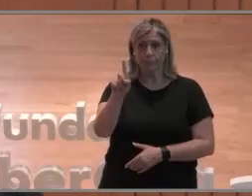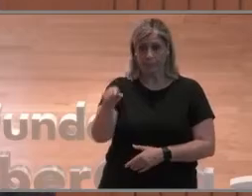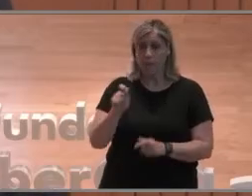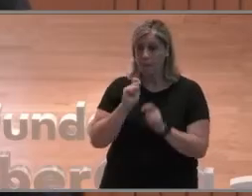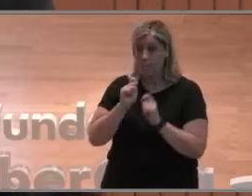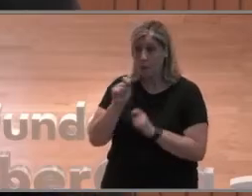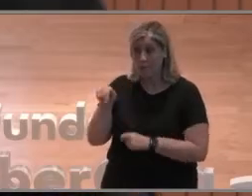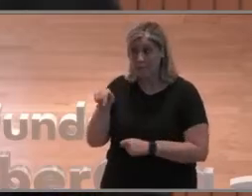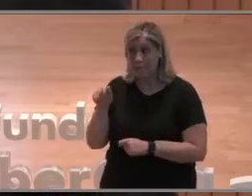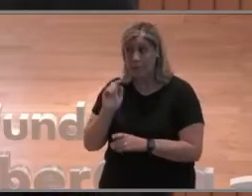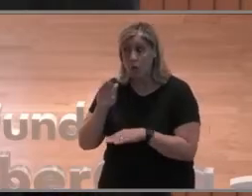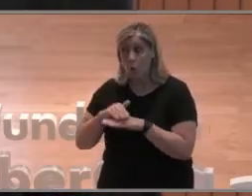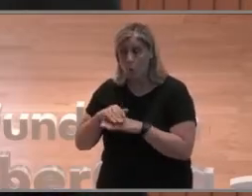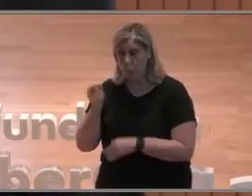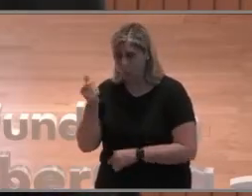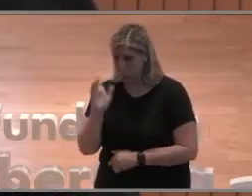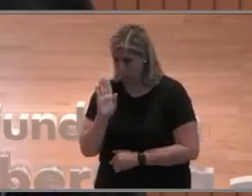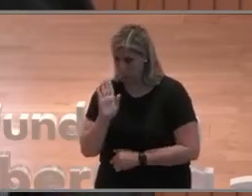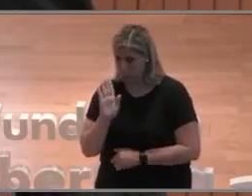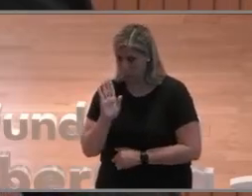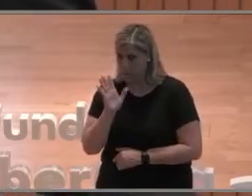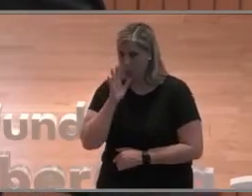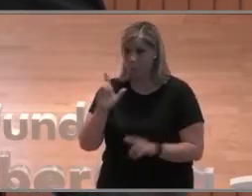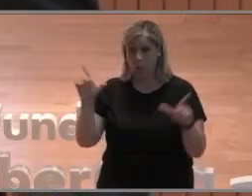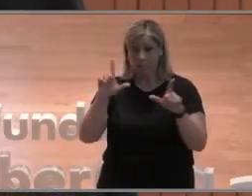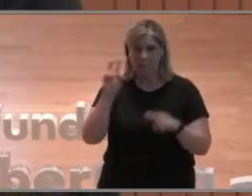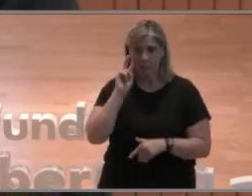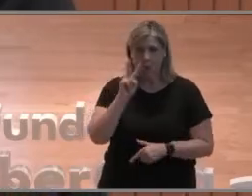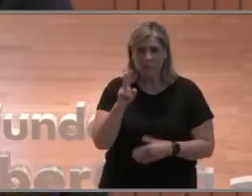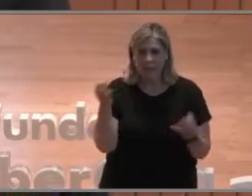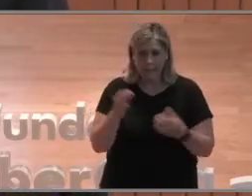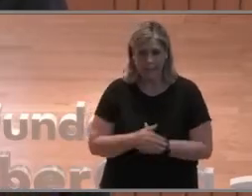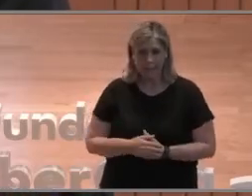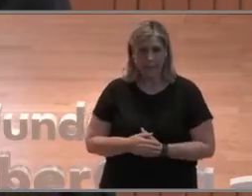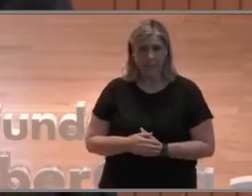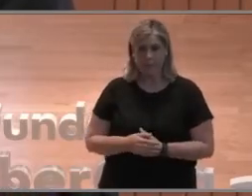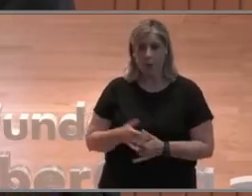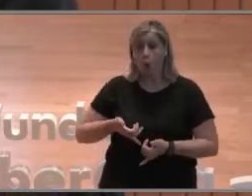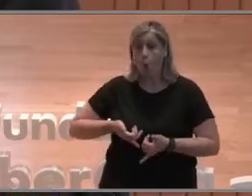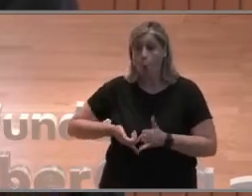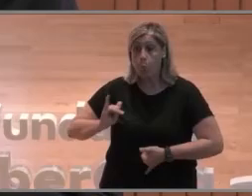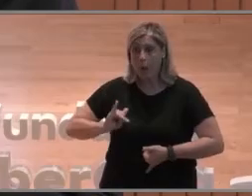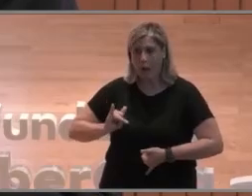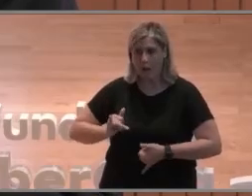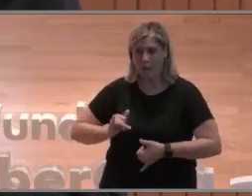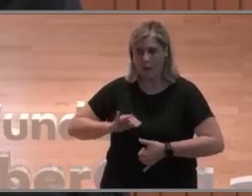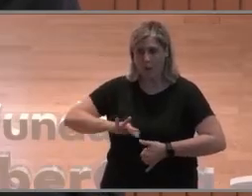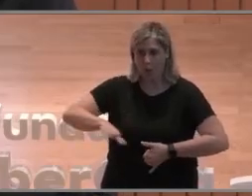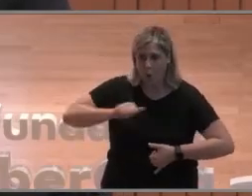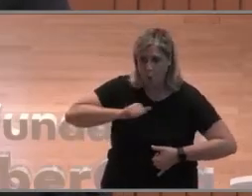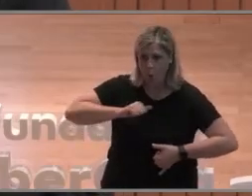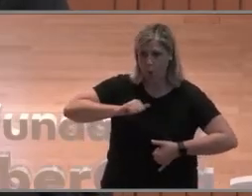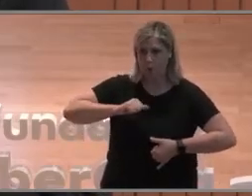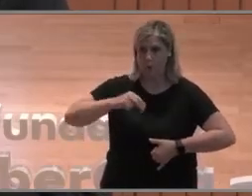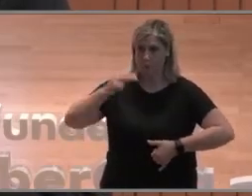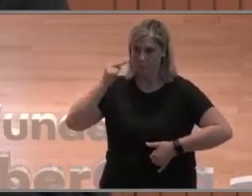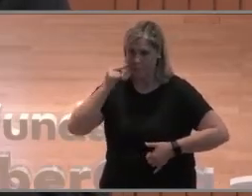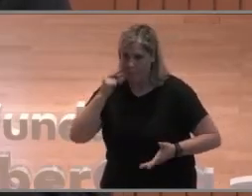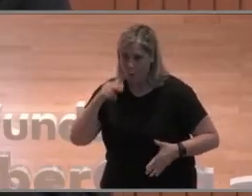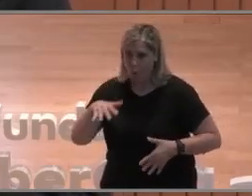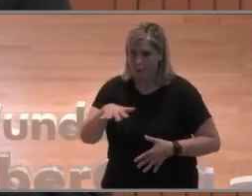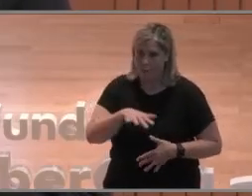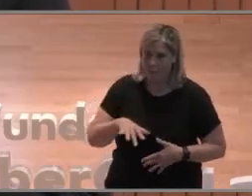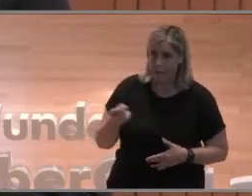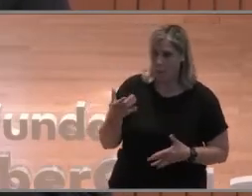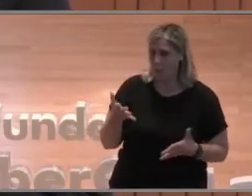la culpa. Ven en la tele que veían, pues que los ocupas, que robos, que tal, y decía, pues mantenían la